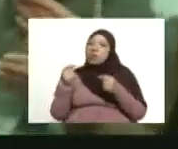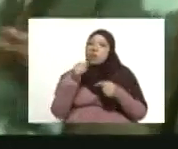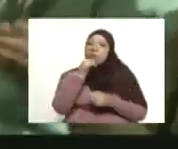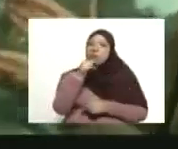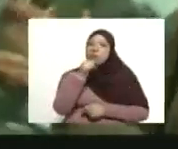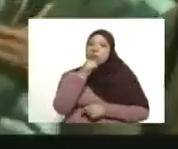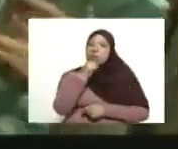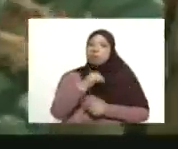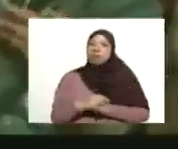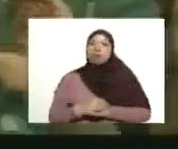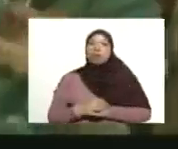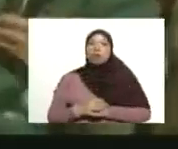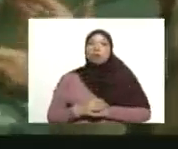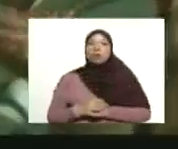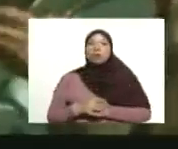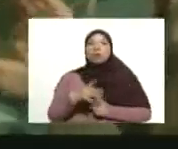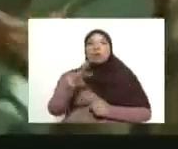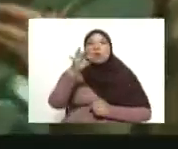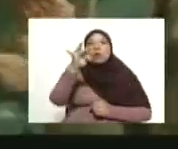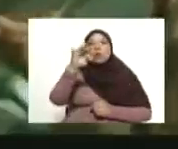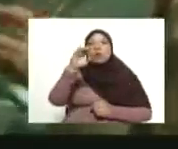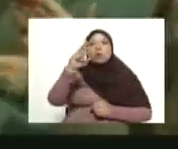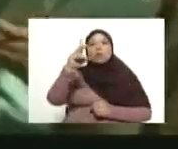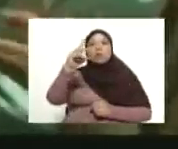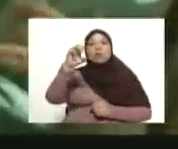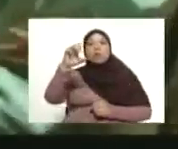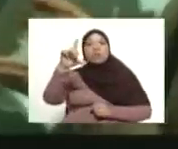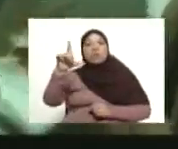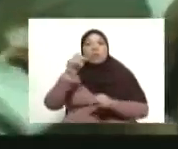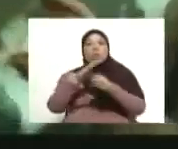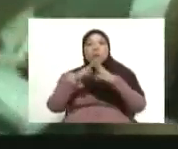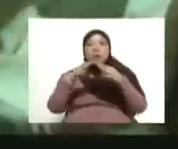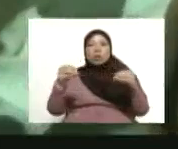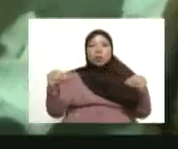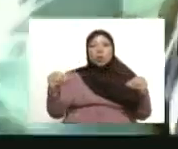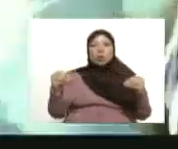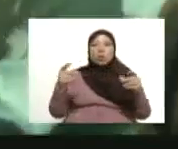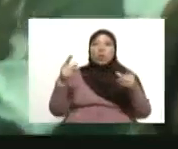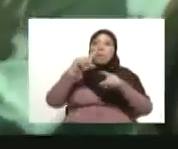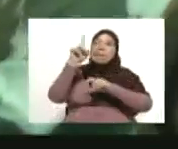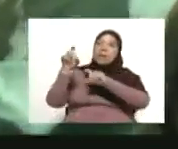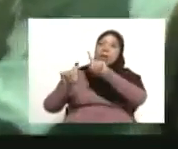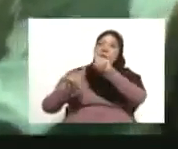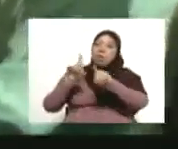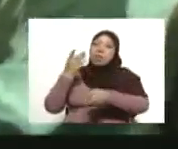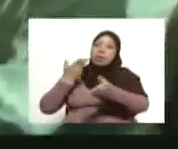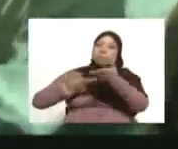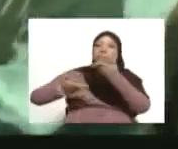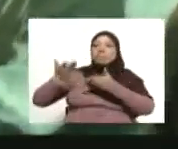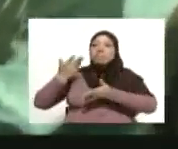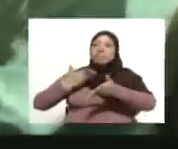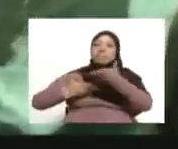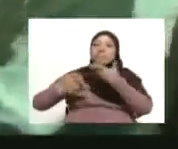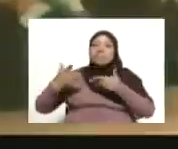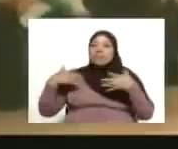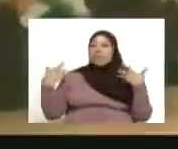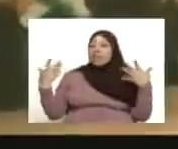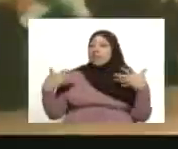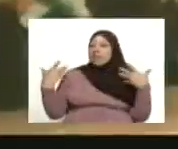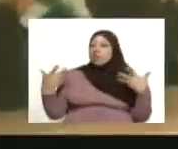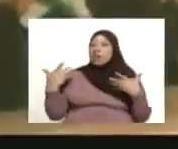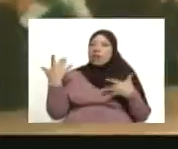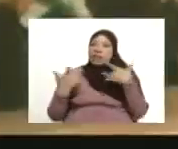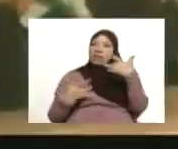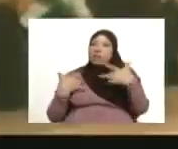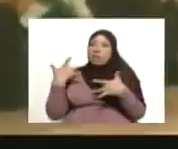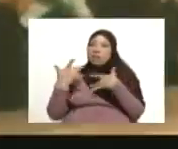conversaciones. Fidel, bueno, me preguntaba de todo. Conversábamos todos los temas, disfrutando el evento,